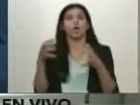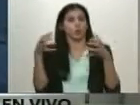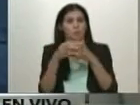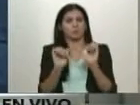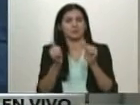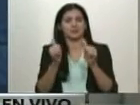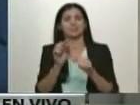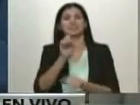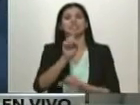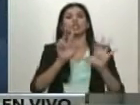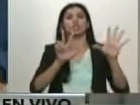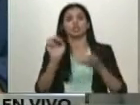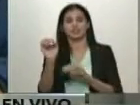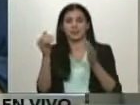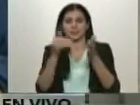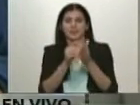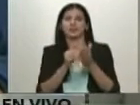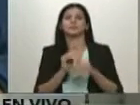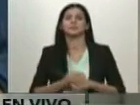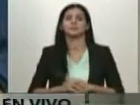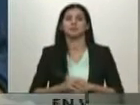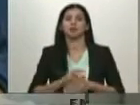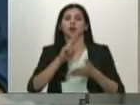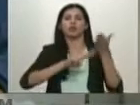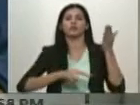grupo. La primera oleada, si se puede llamar,